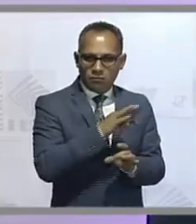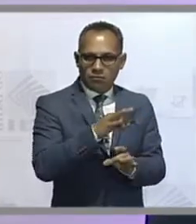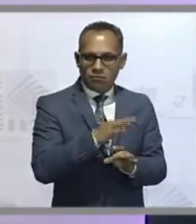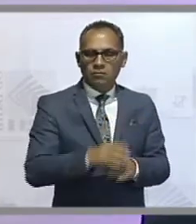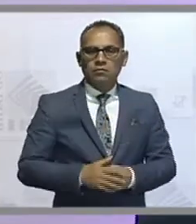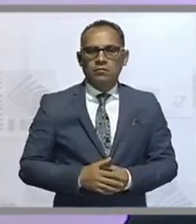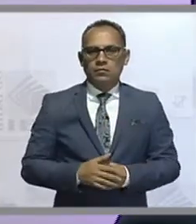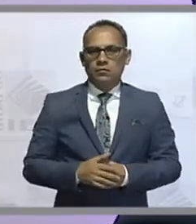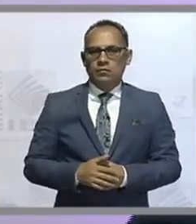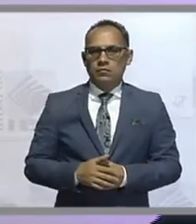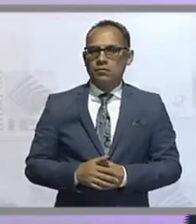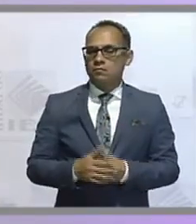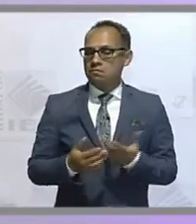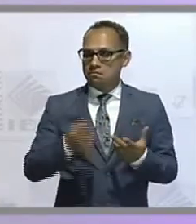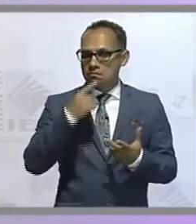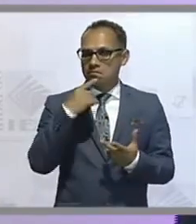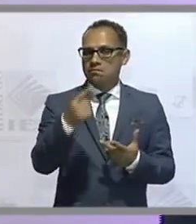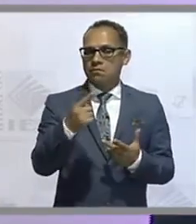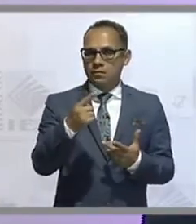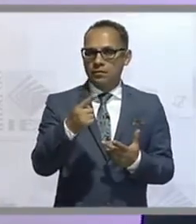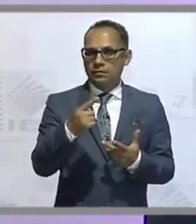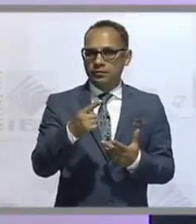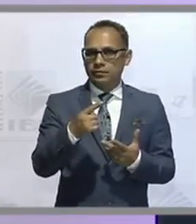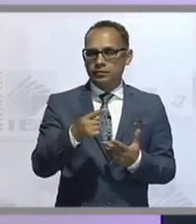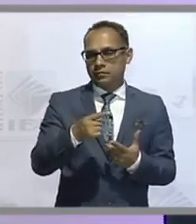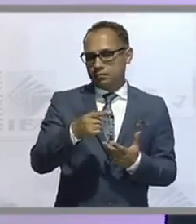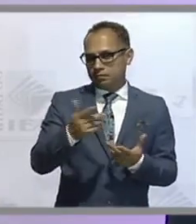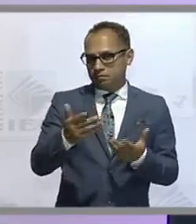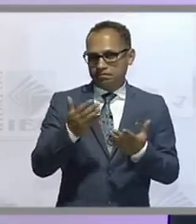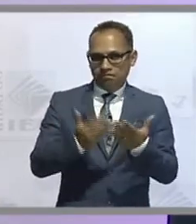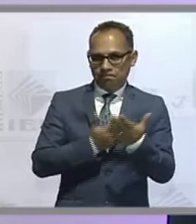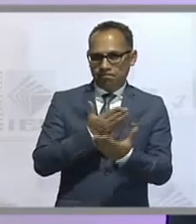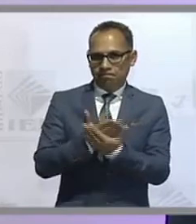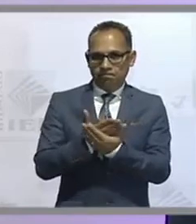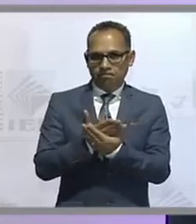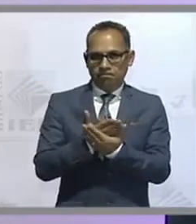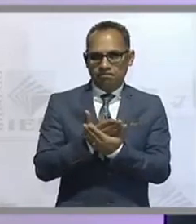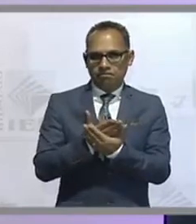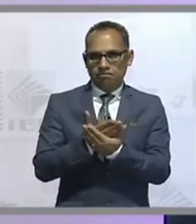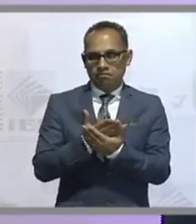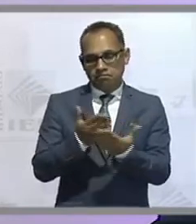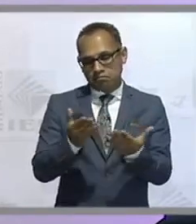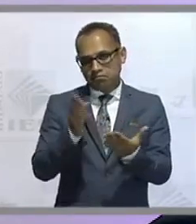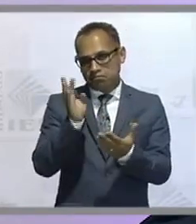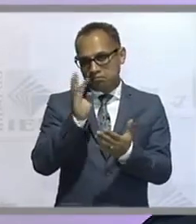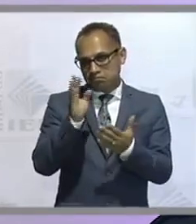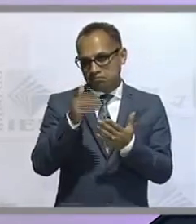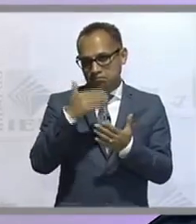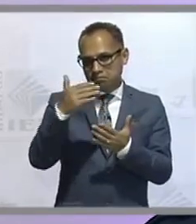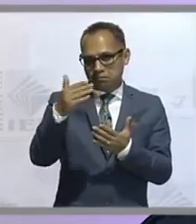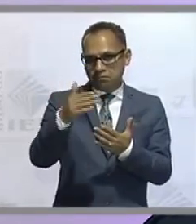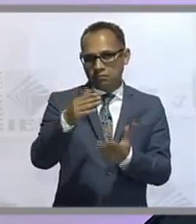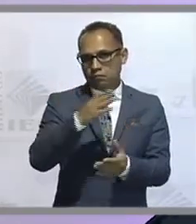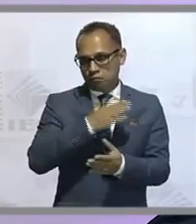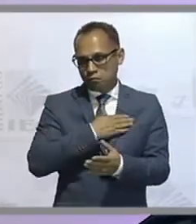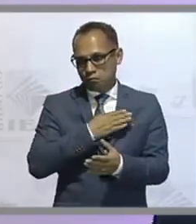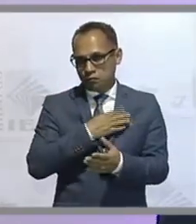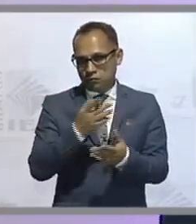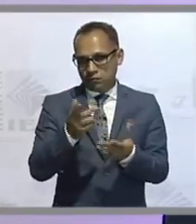decirles que en esta propuesta sería muy bueno que los diputados